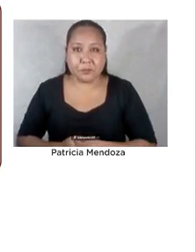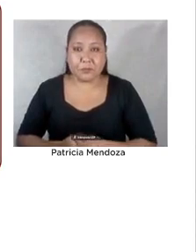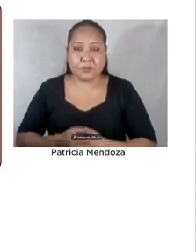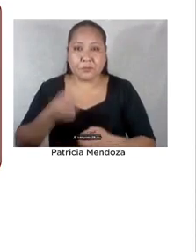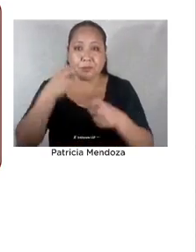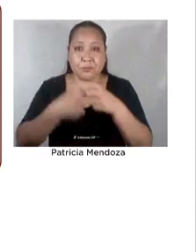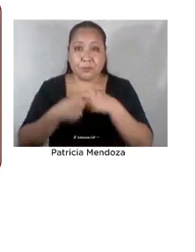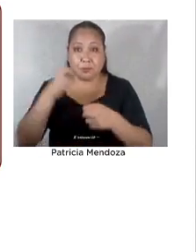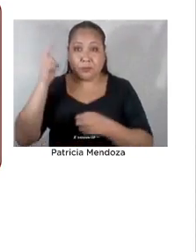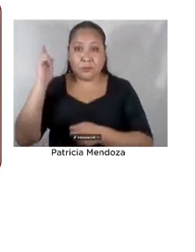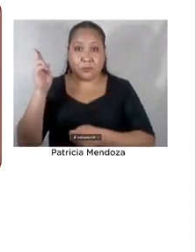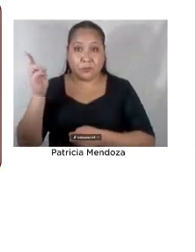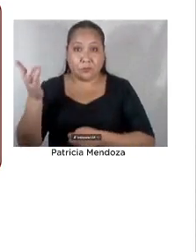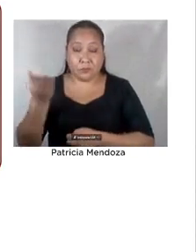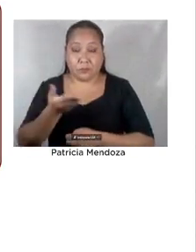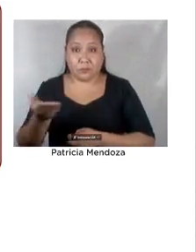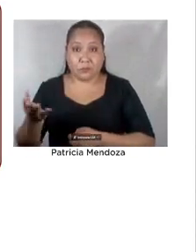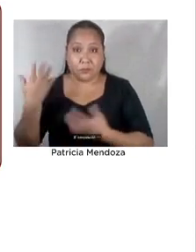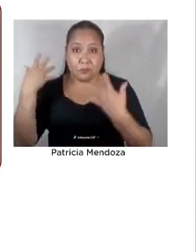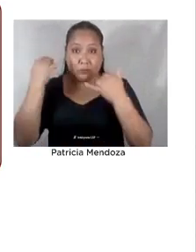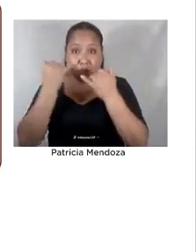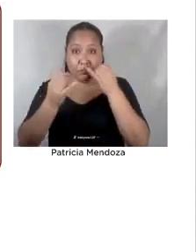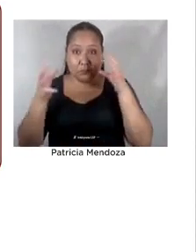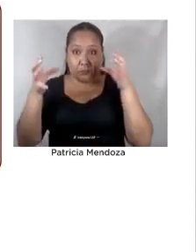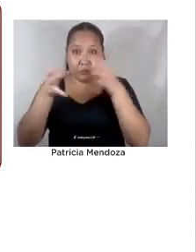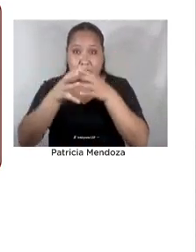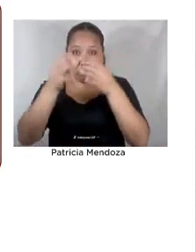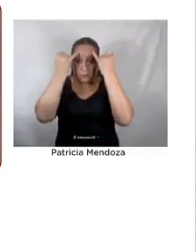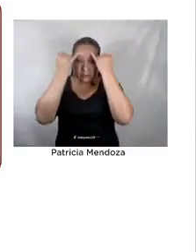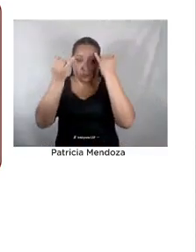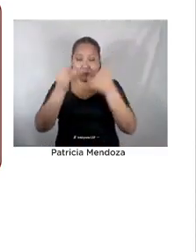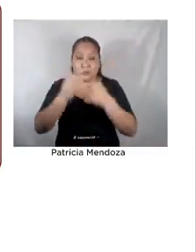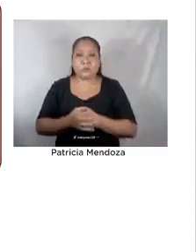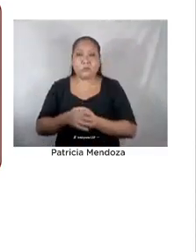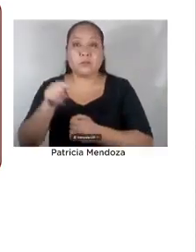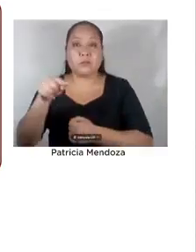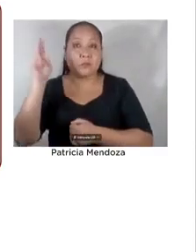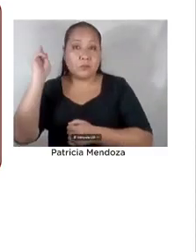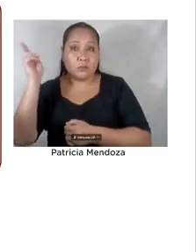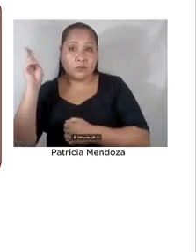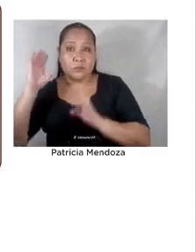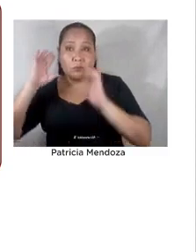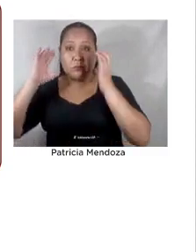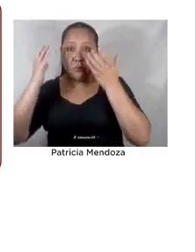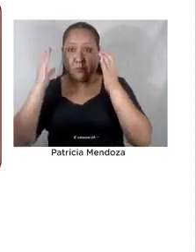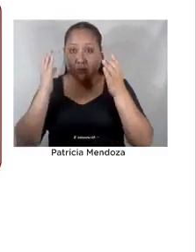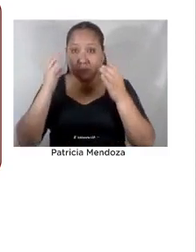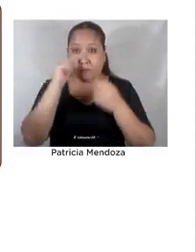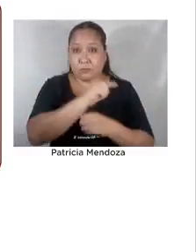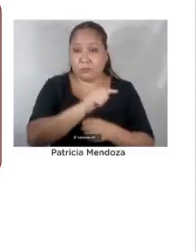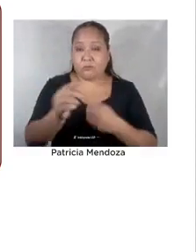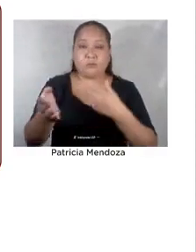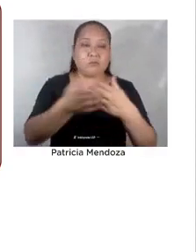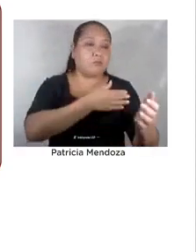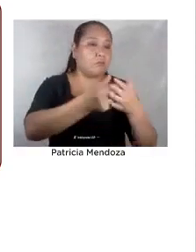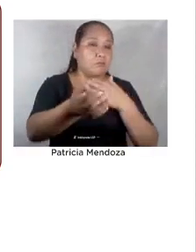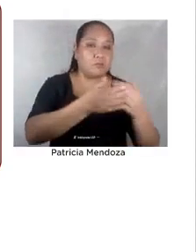docente, para cerrarlo en alguna idea, es muy parecida a la situación que estamos pasando cualquier